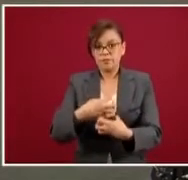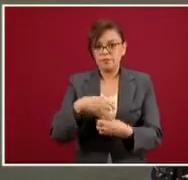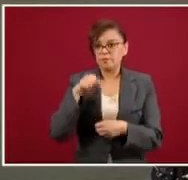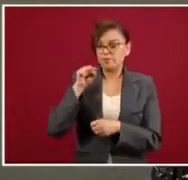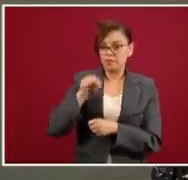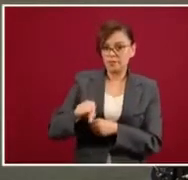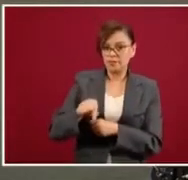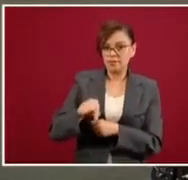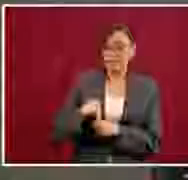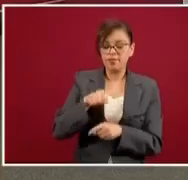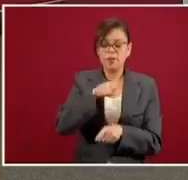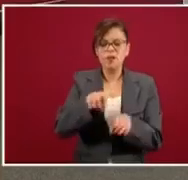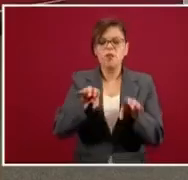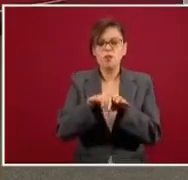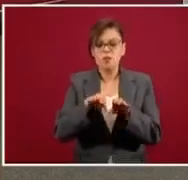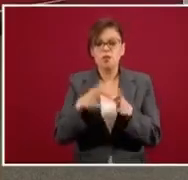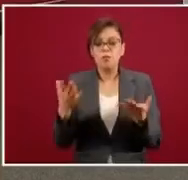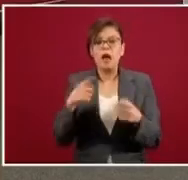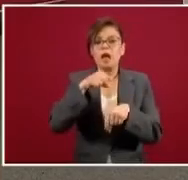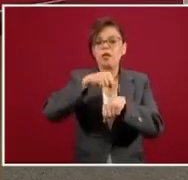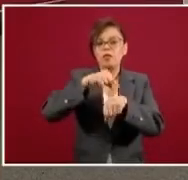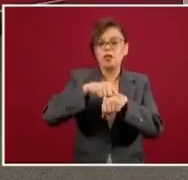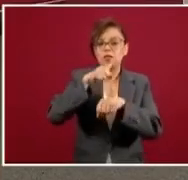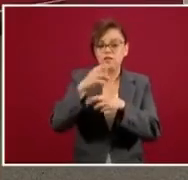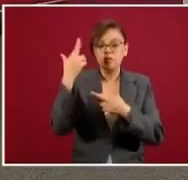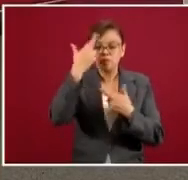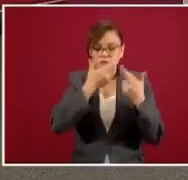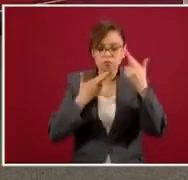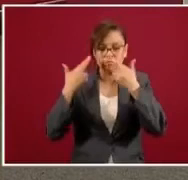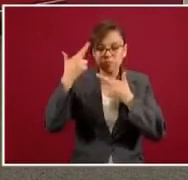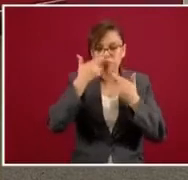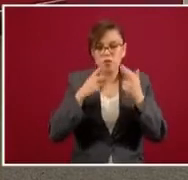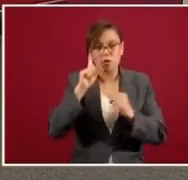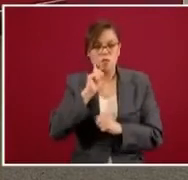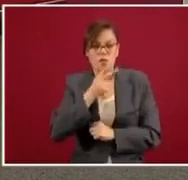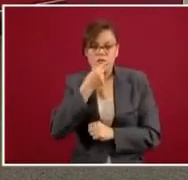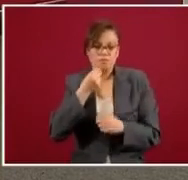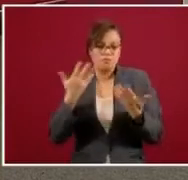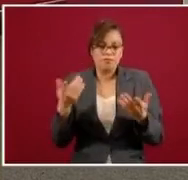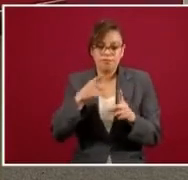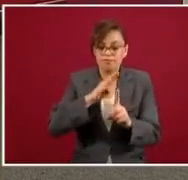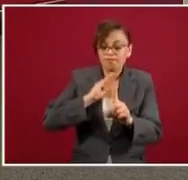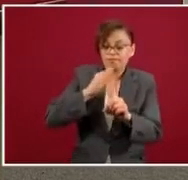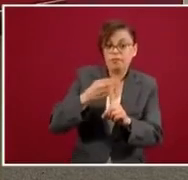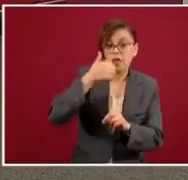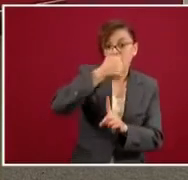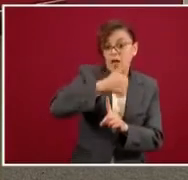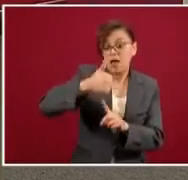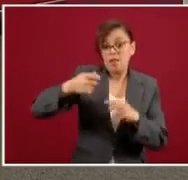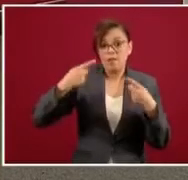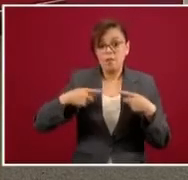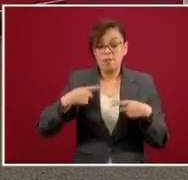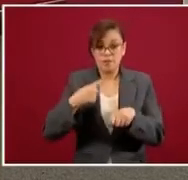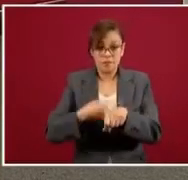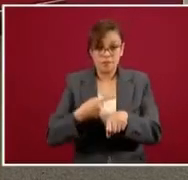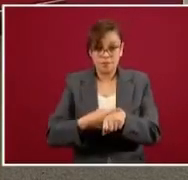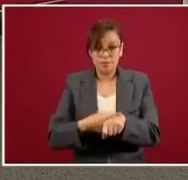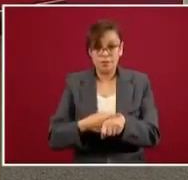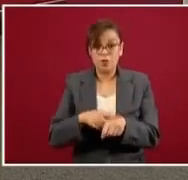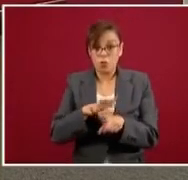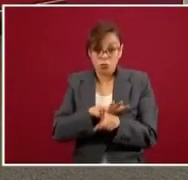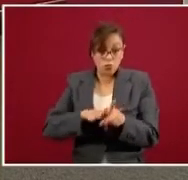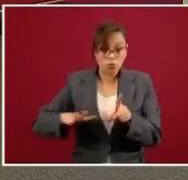de lo que evalúa el médico, la médica, específicamente de cada paciente. Es decir, no todos los pacientes